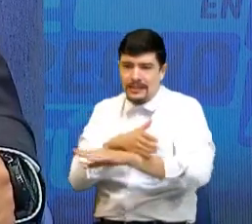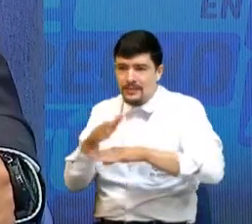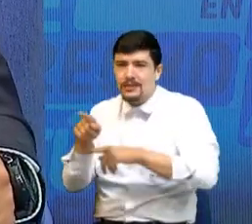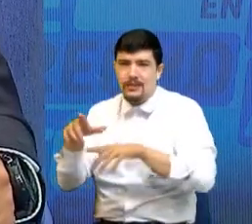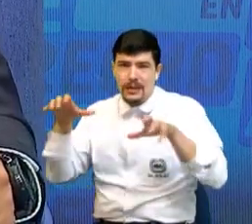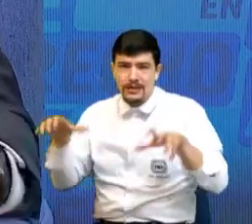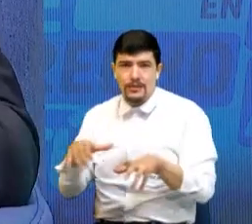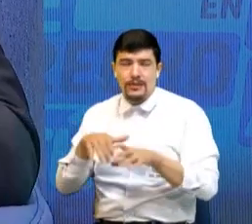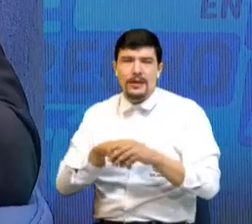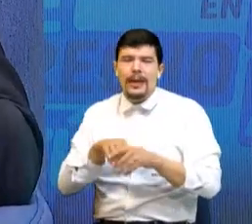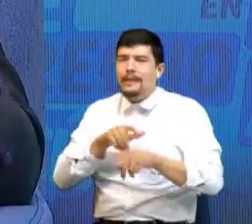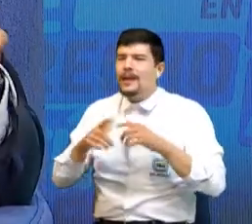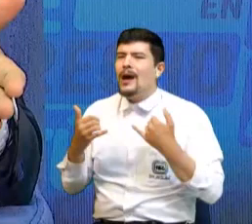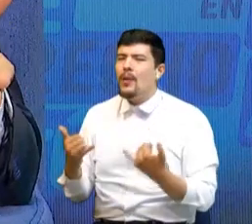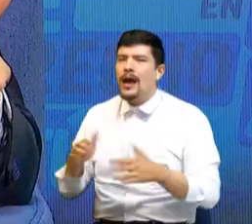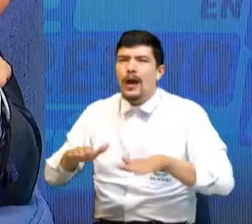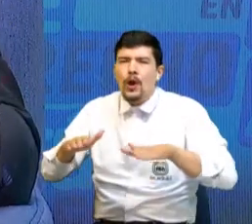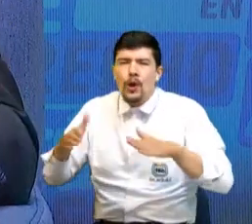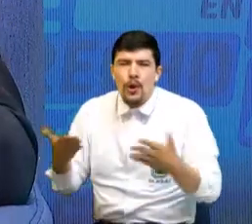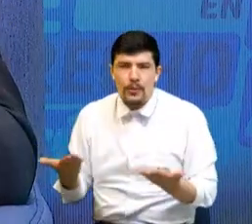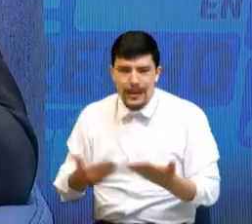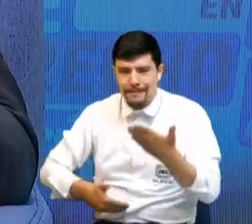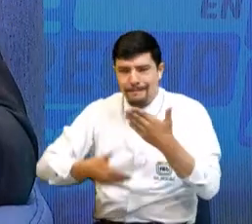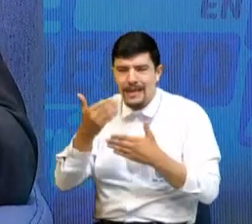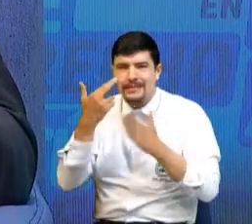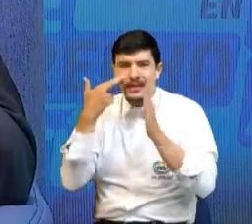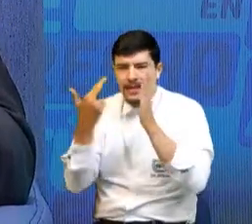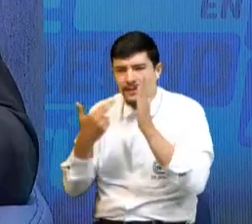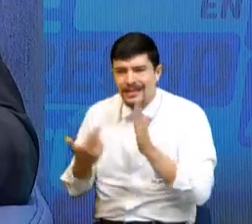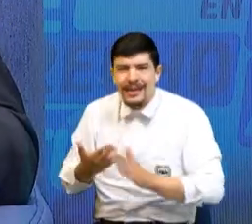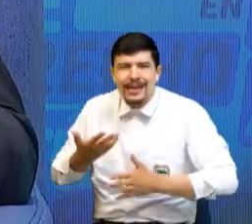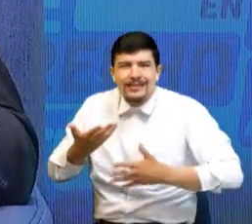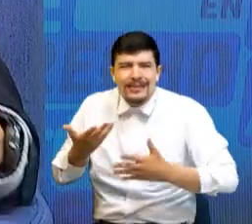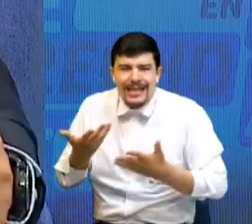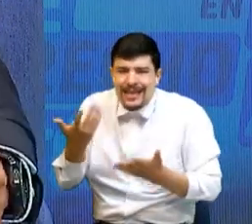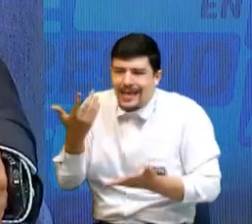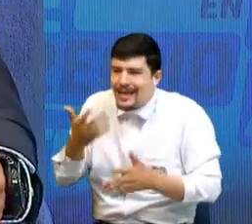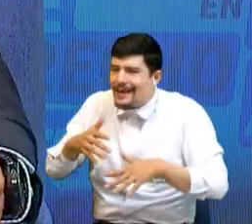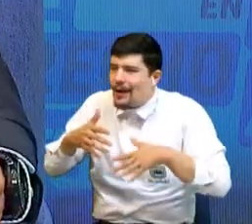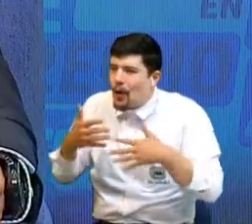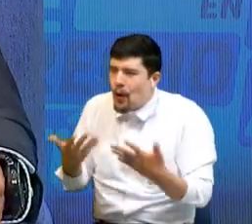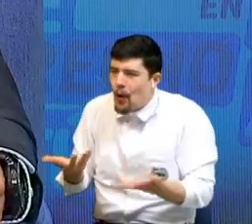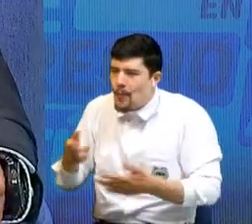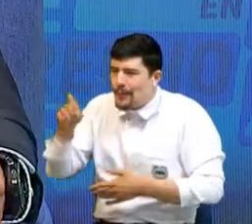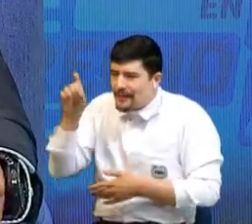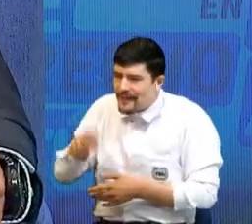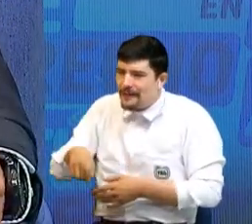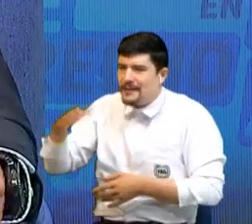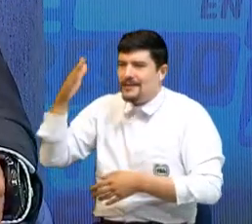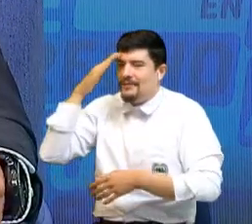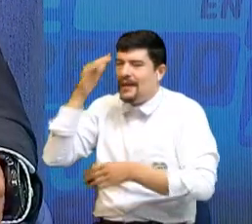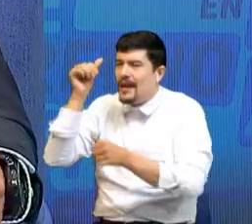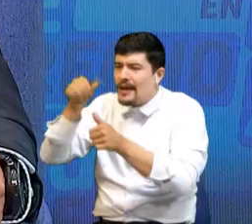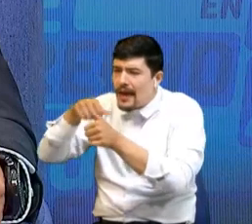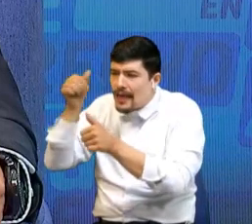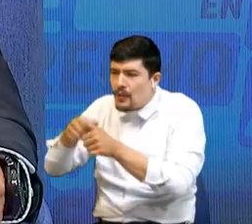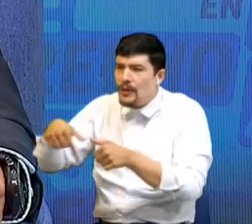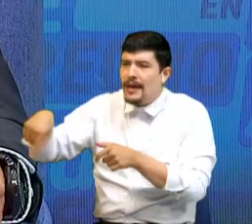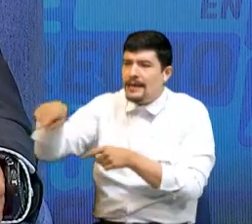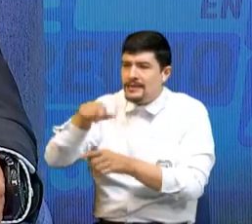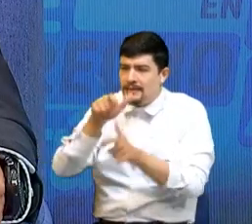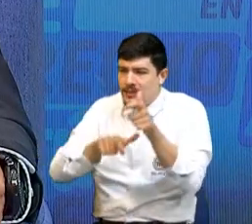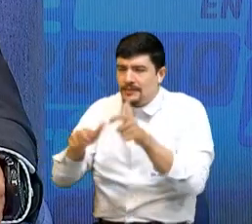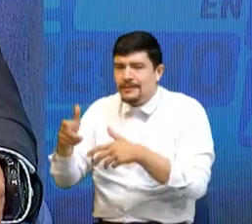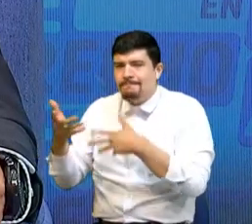hecho. ¿Cómo empezar a revisar o qué es lo que deben contemplar cada una de estas personas